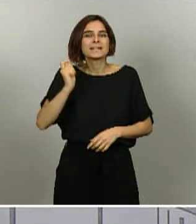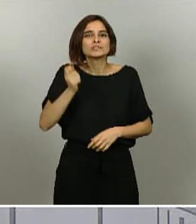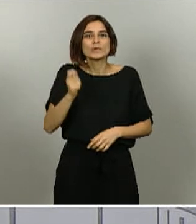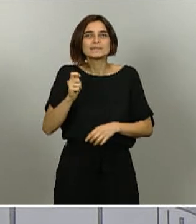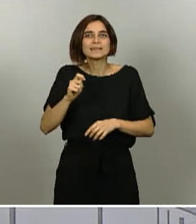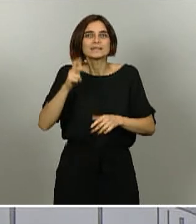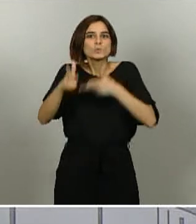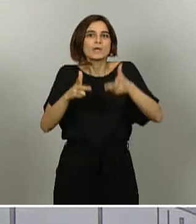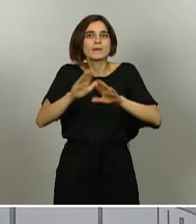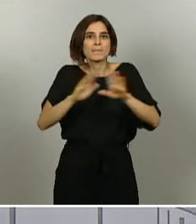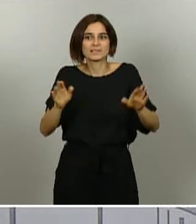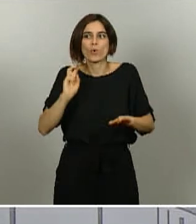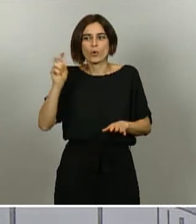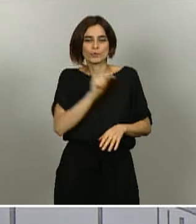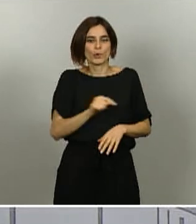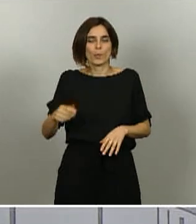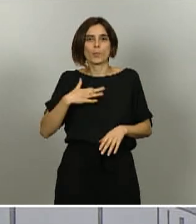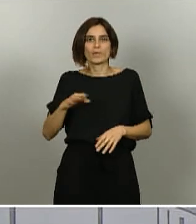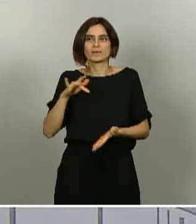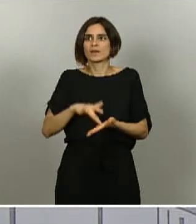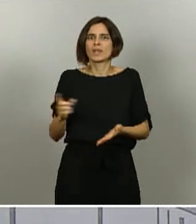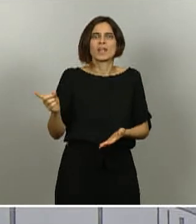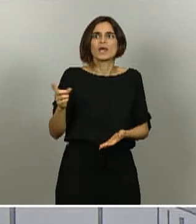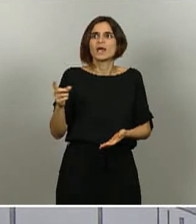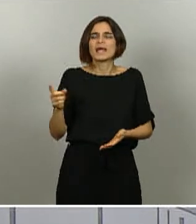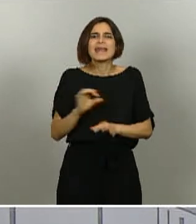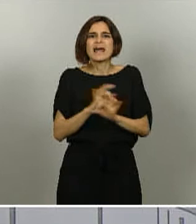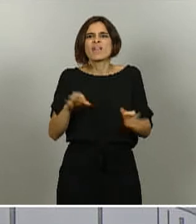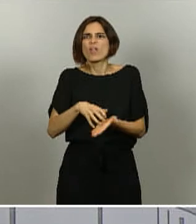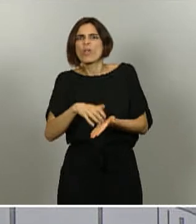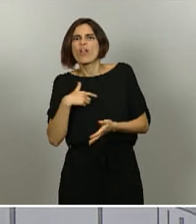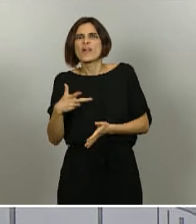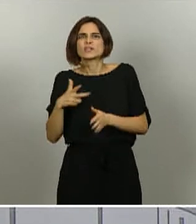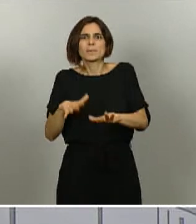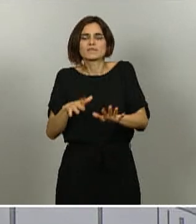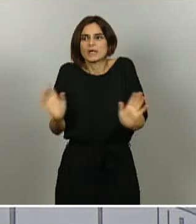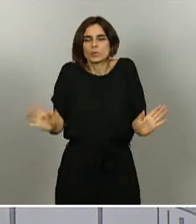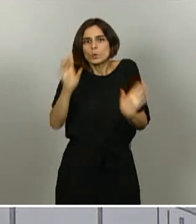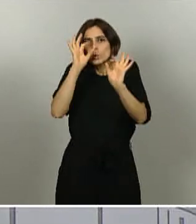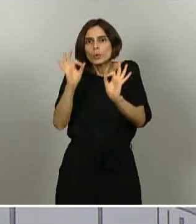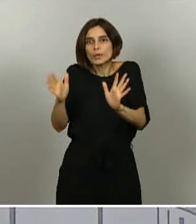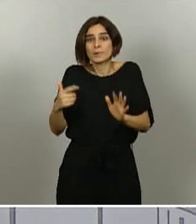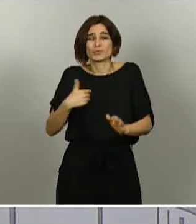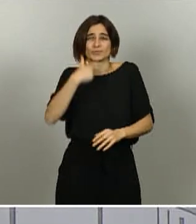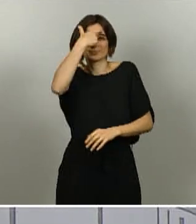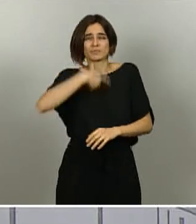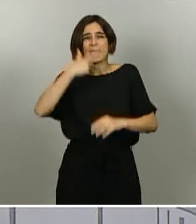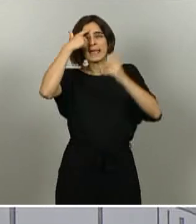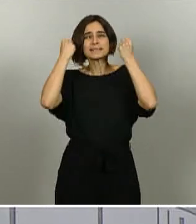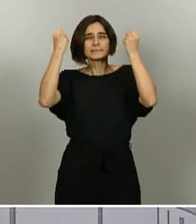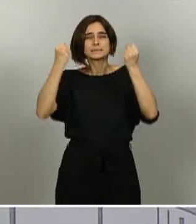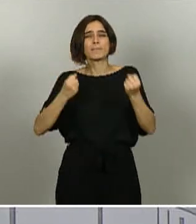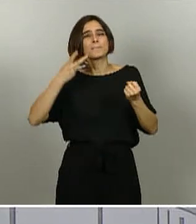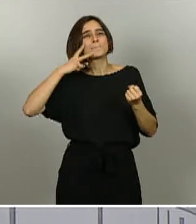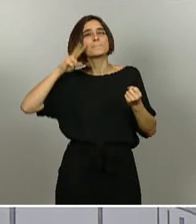nadie ha dudado del derecho de manifestación. Pero bueno, yo personalmente, como salubrista, si no hay